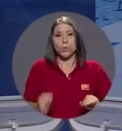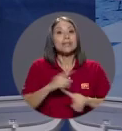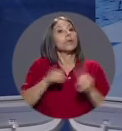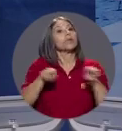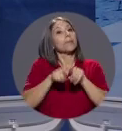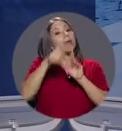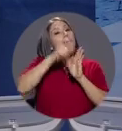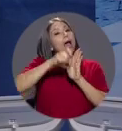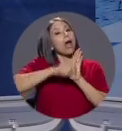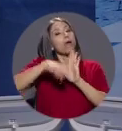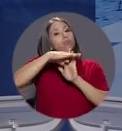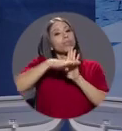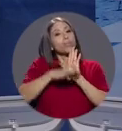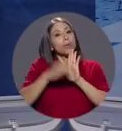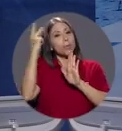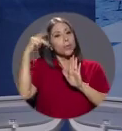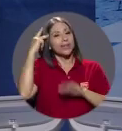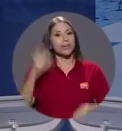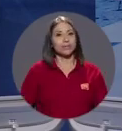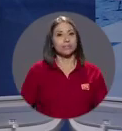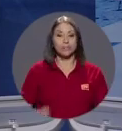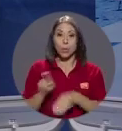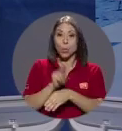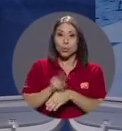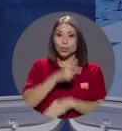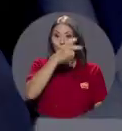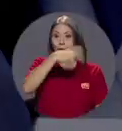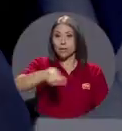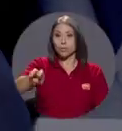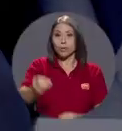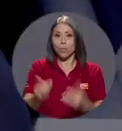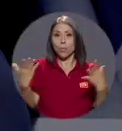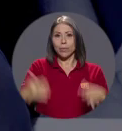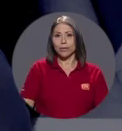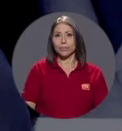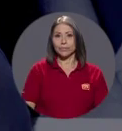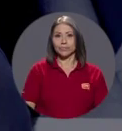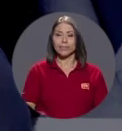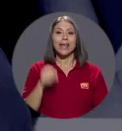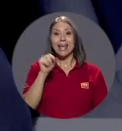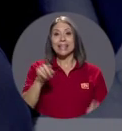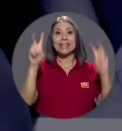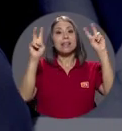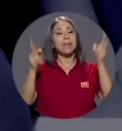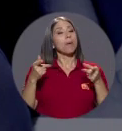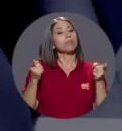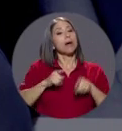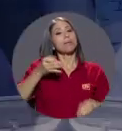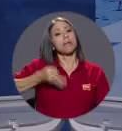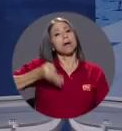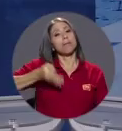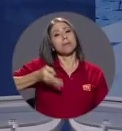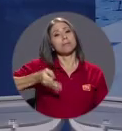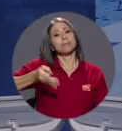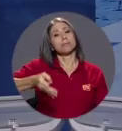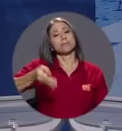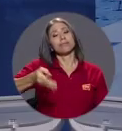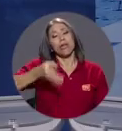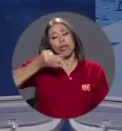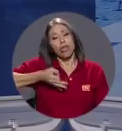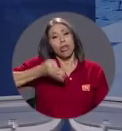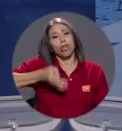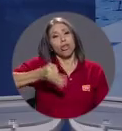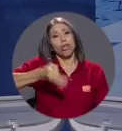también que ayuden a eso. El uso del transporte público, por ejemplo, es un tema en el cual es cotidiano. Día a